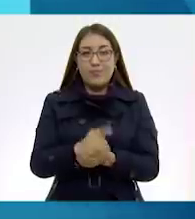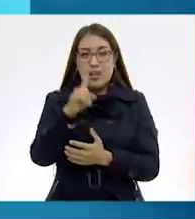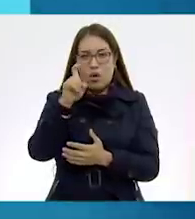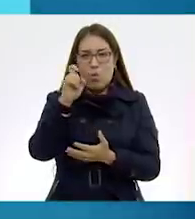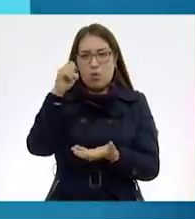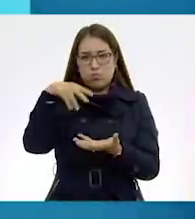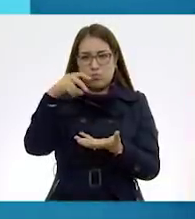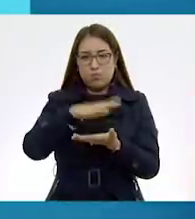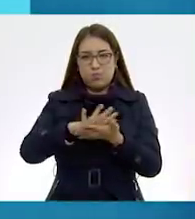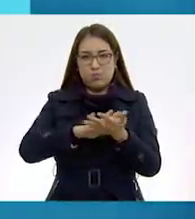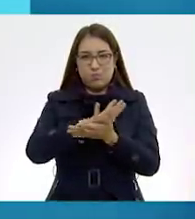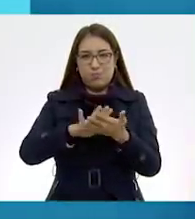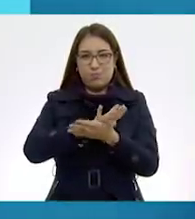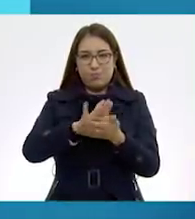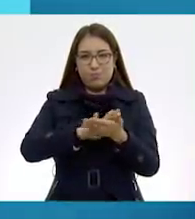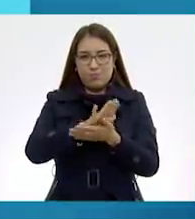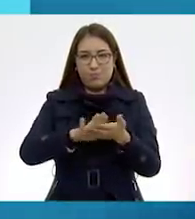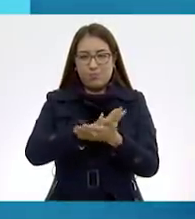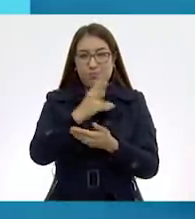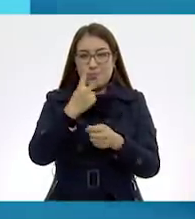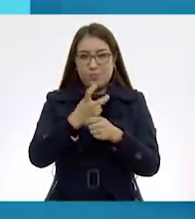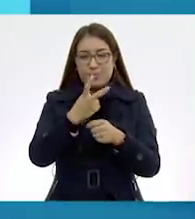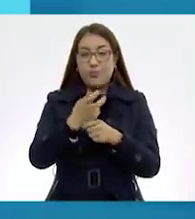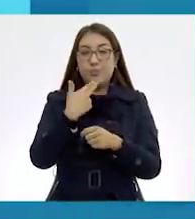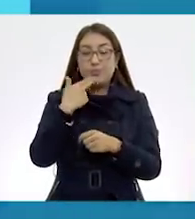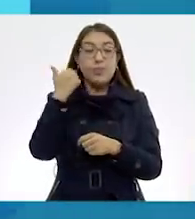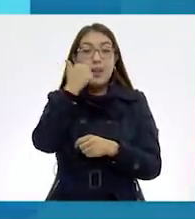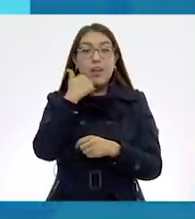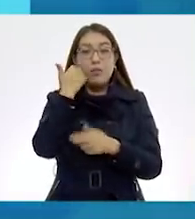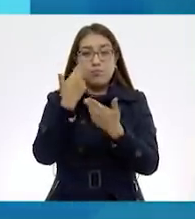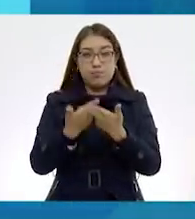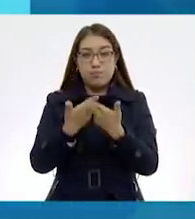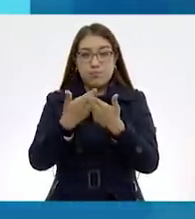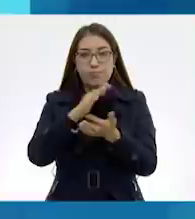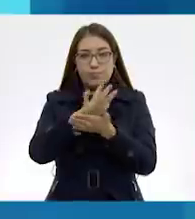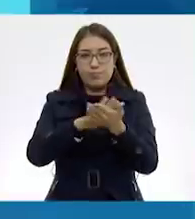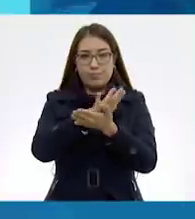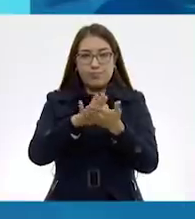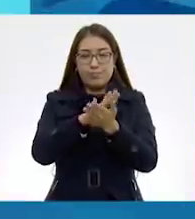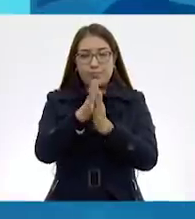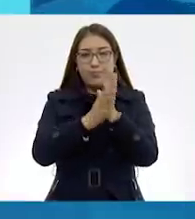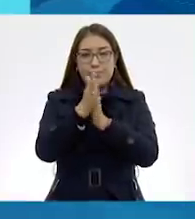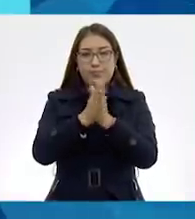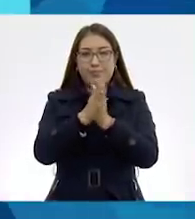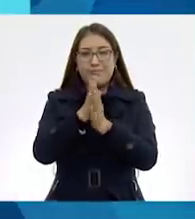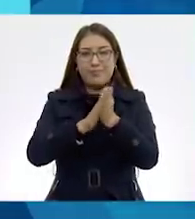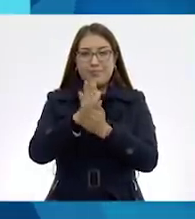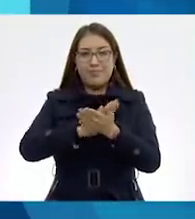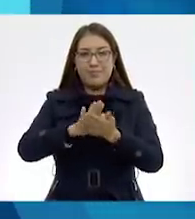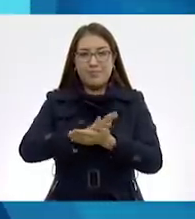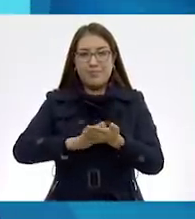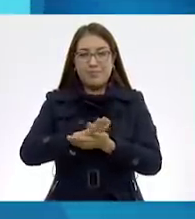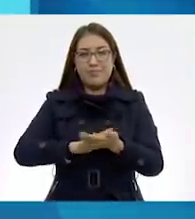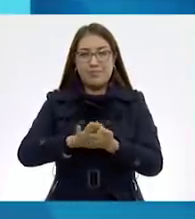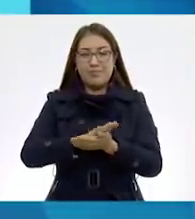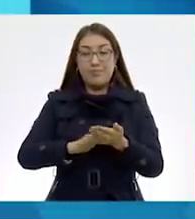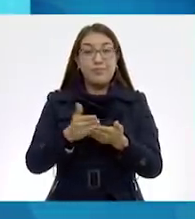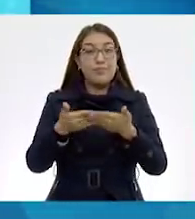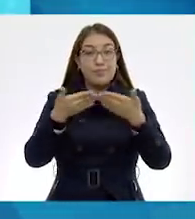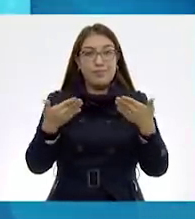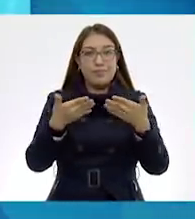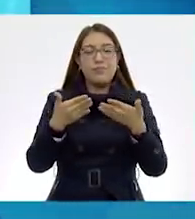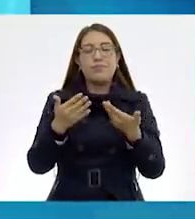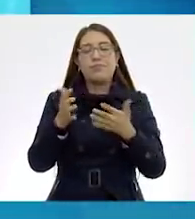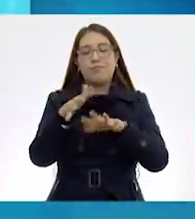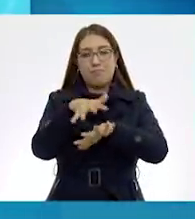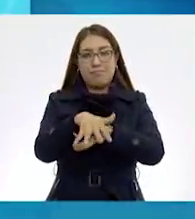tus manos. Usa suficiente jabón. Frota tus palmas una con la otra. Ahora, frota